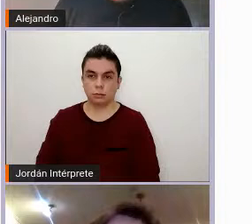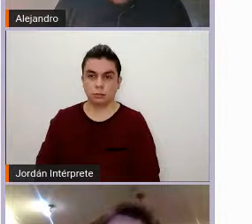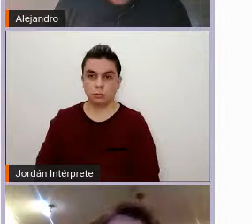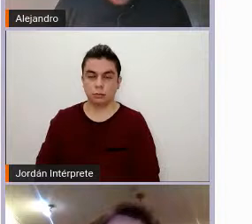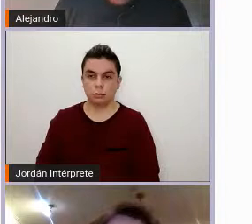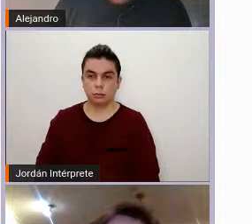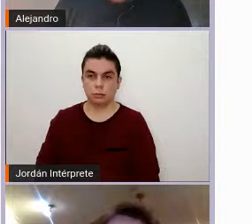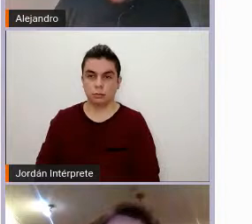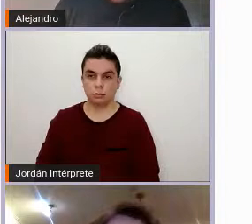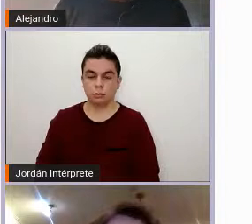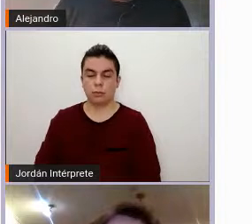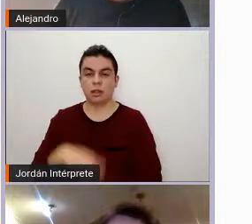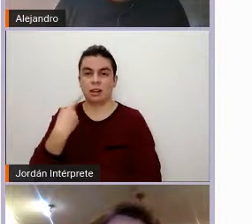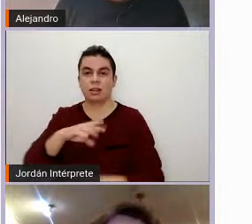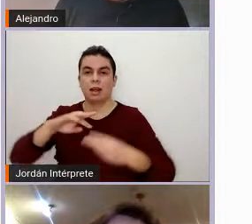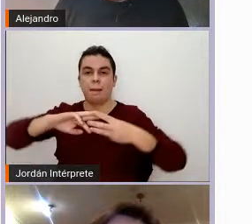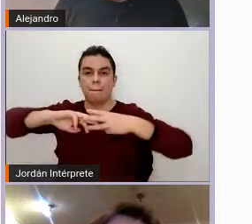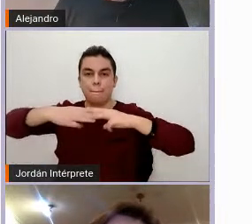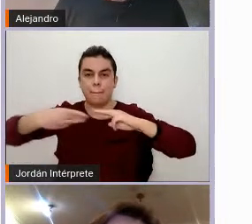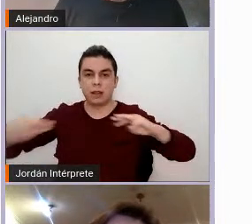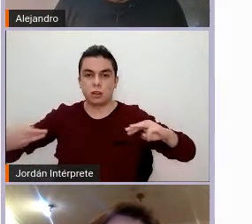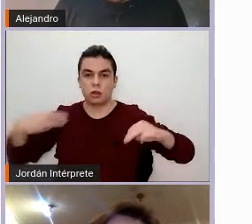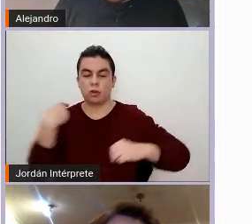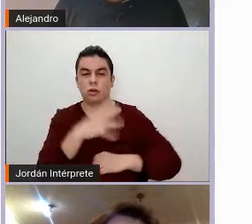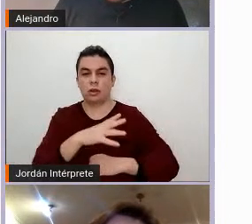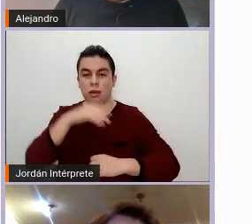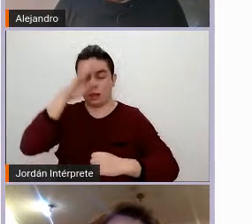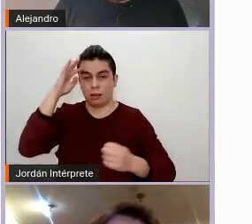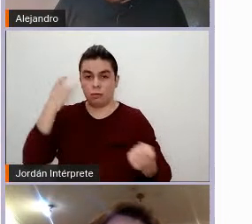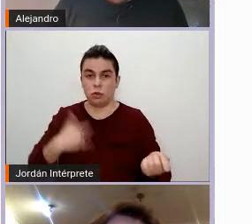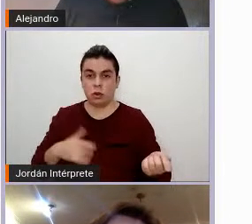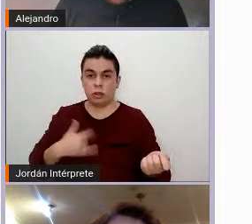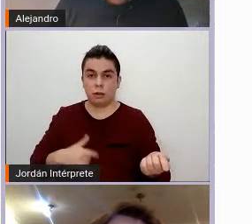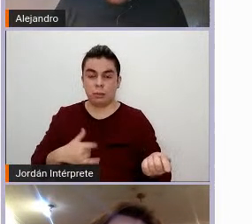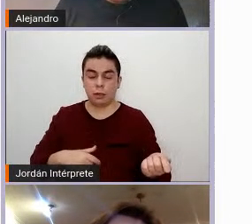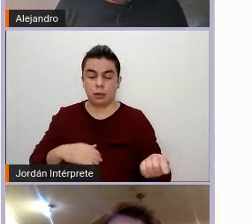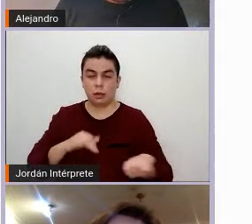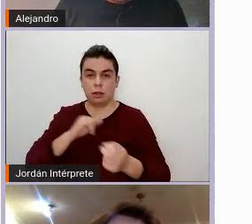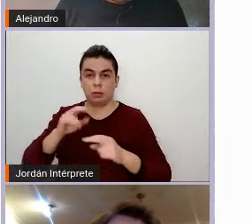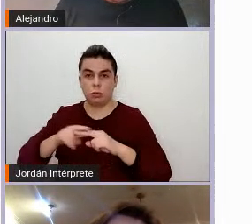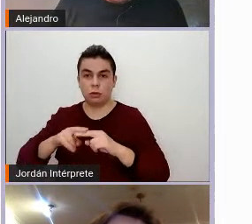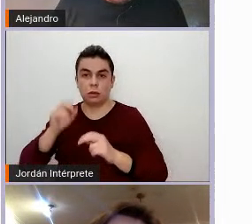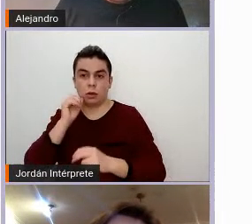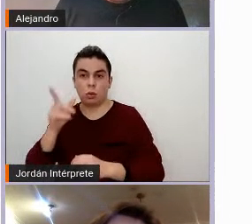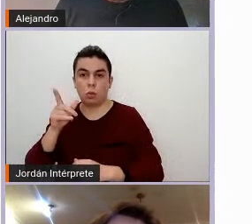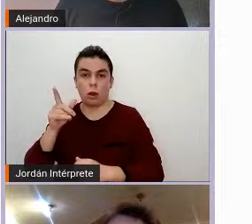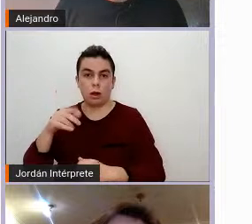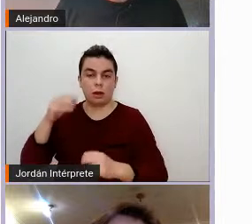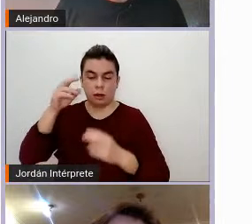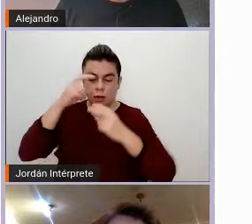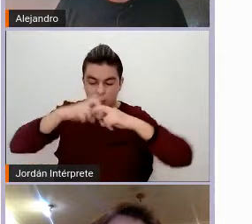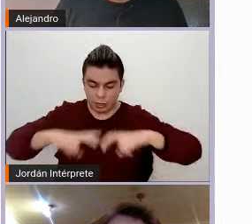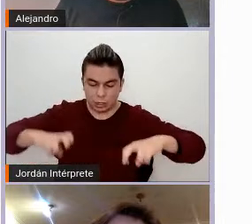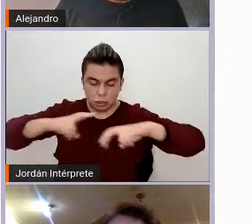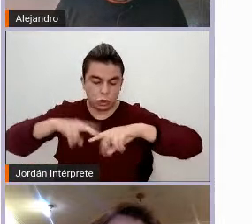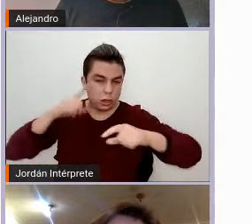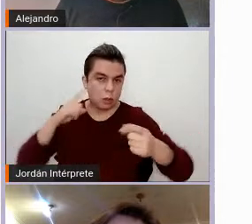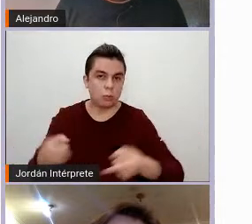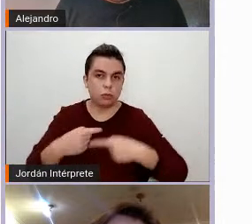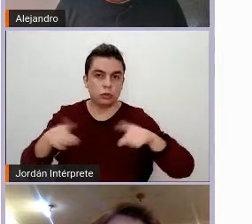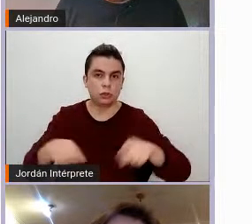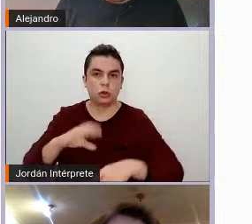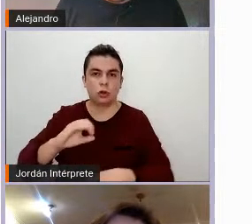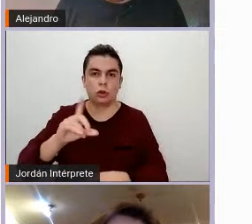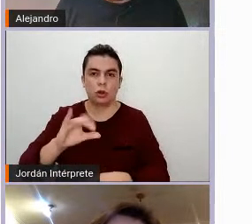Esta metodología practicada por Violeta queda de manifiesto cuando la musicóloga Olivia Concha analiza el tema